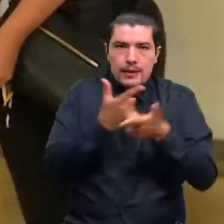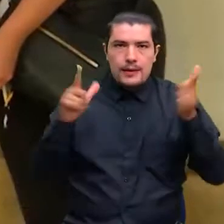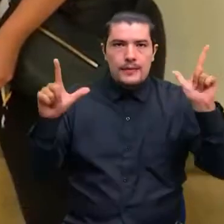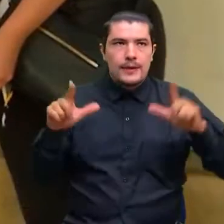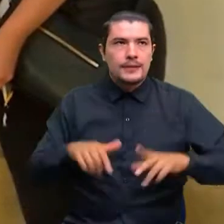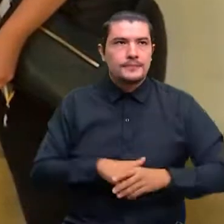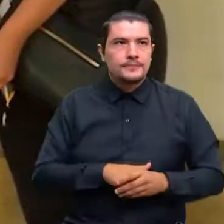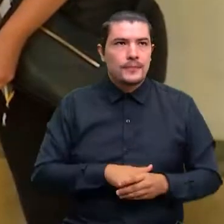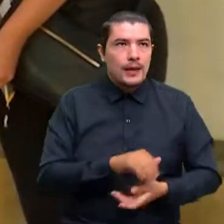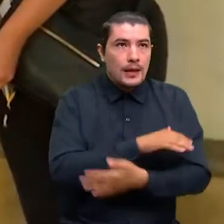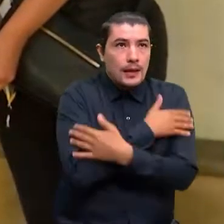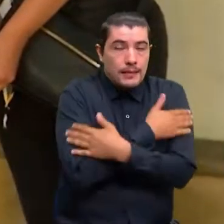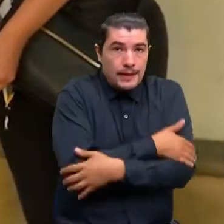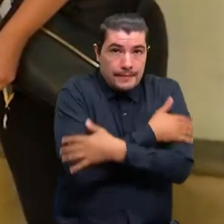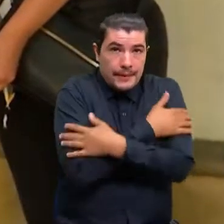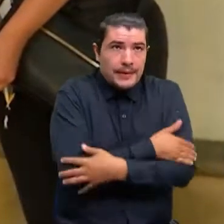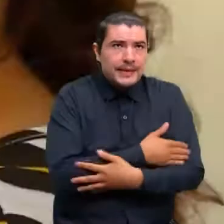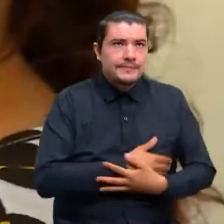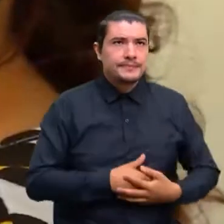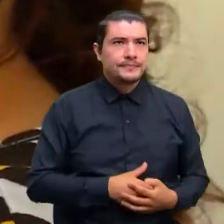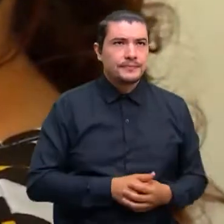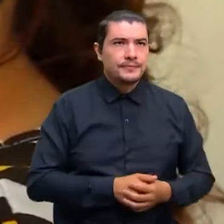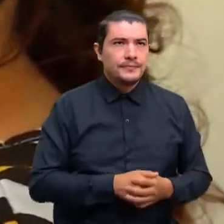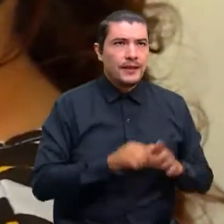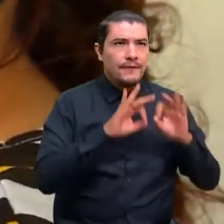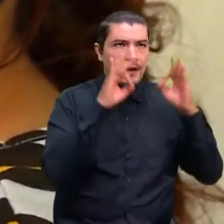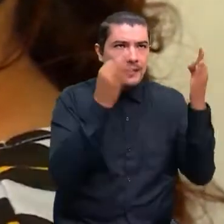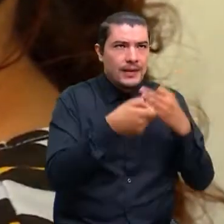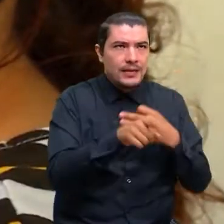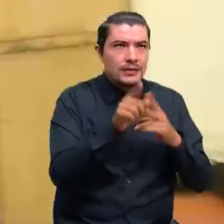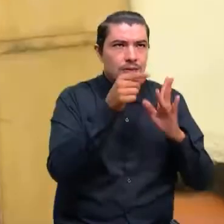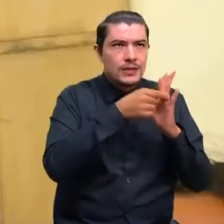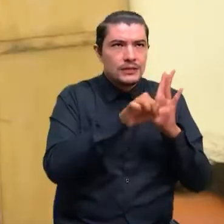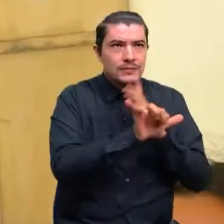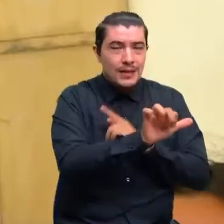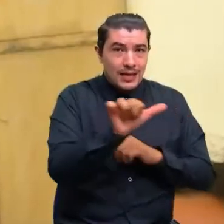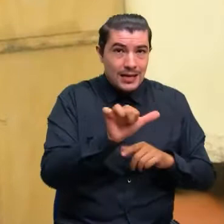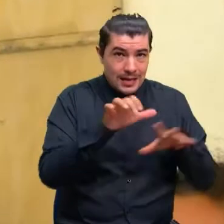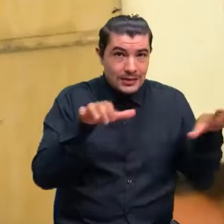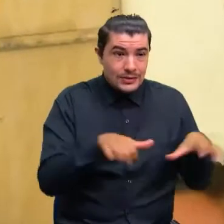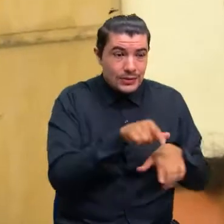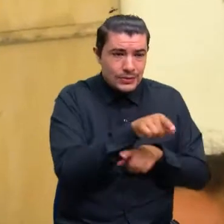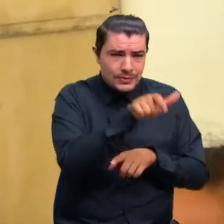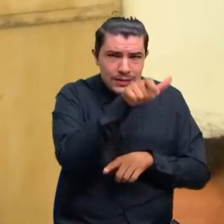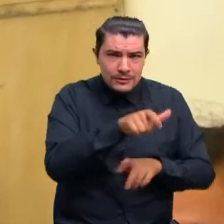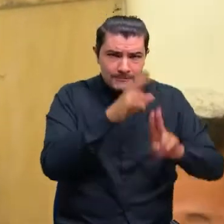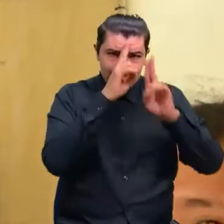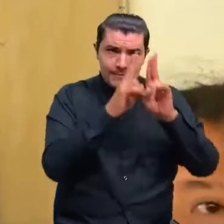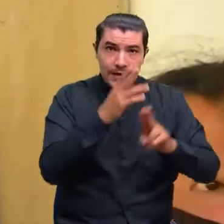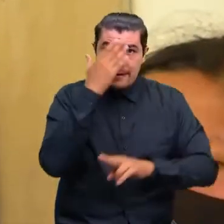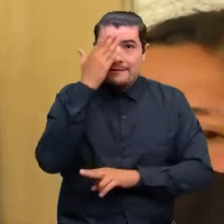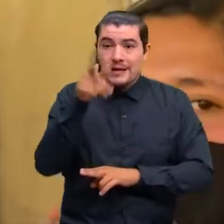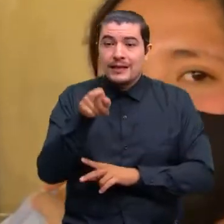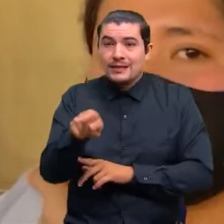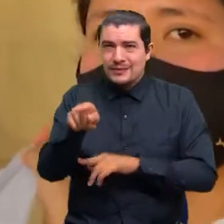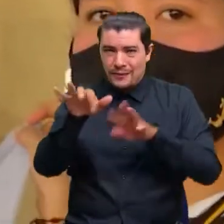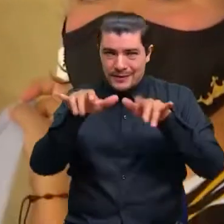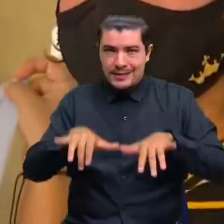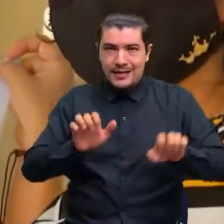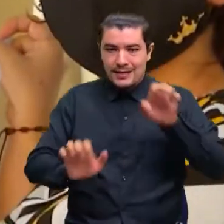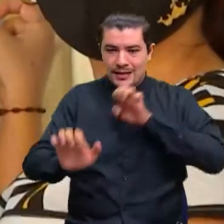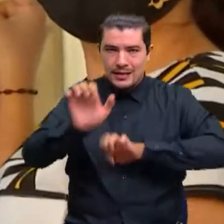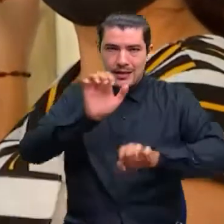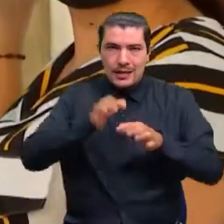Desde Pamplona llegaron familiares y la esposa del militar, quienes en un acto simbólico estuvieron frente a la Defensoría del